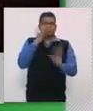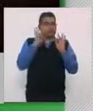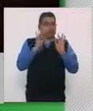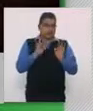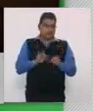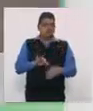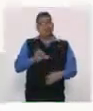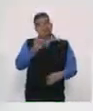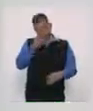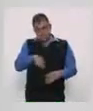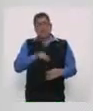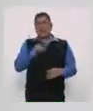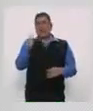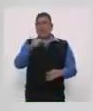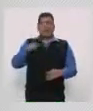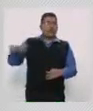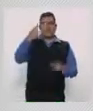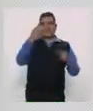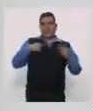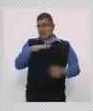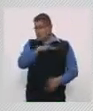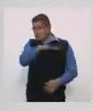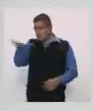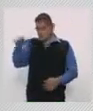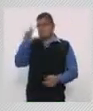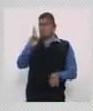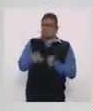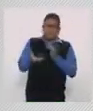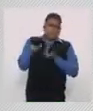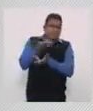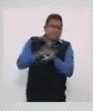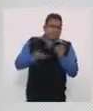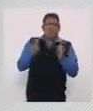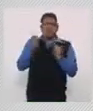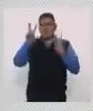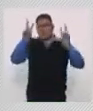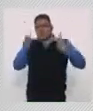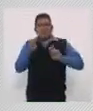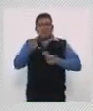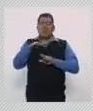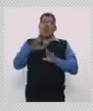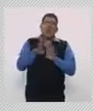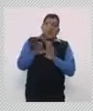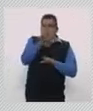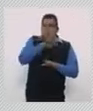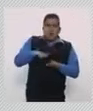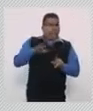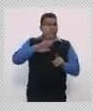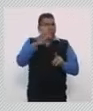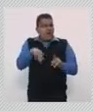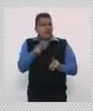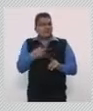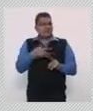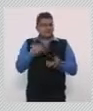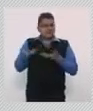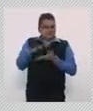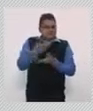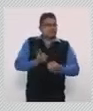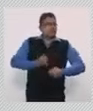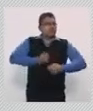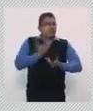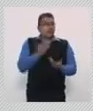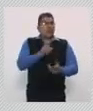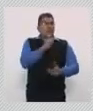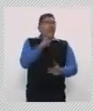por otro lado, invitar a toda la sociedad a que hablemos de estos temas, a que normalicemos la muerte. Claro, sí, claro.